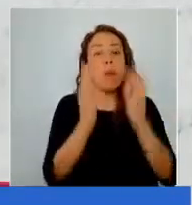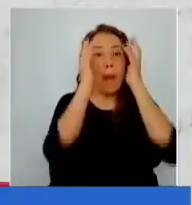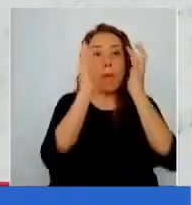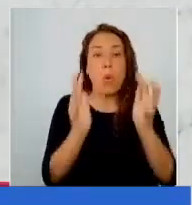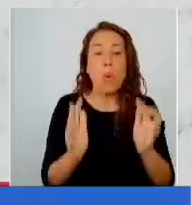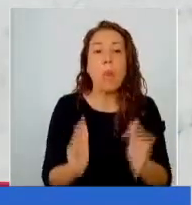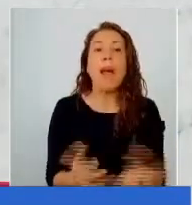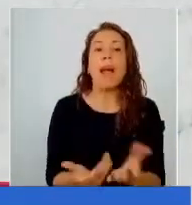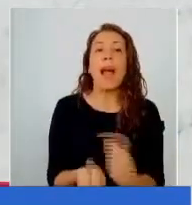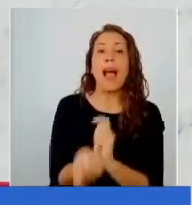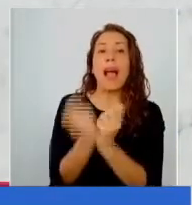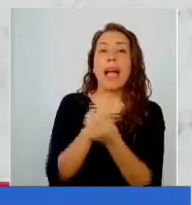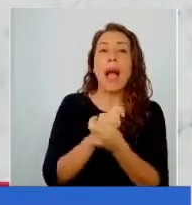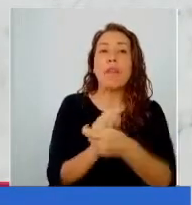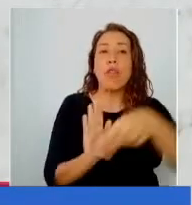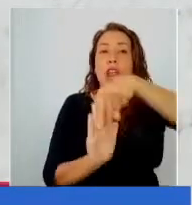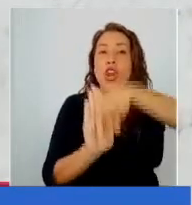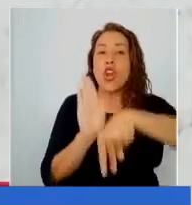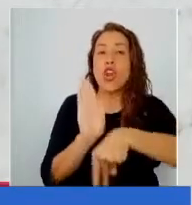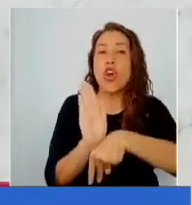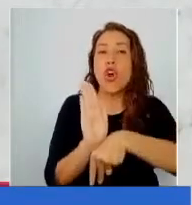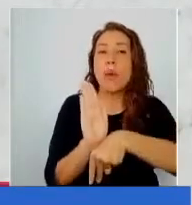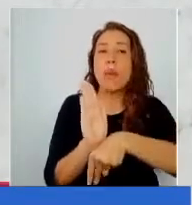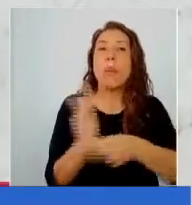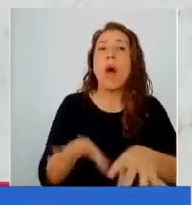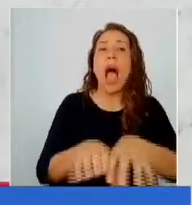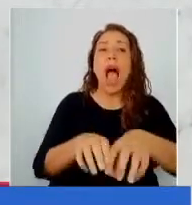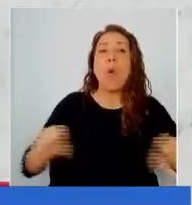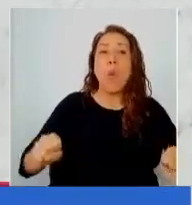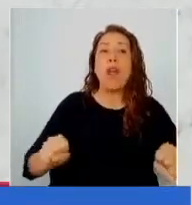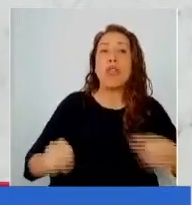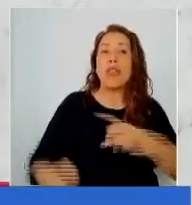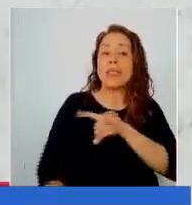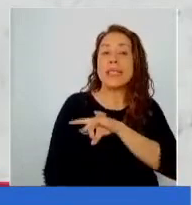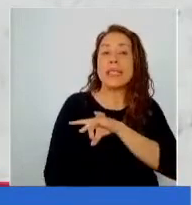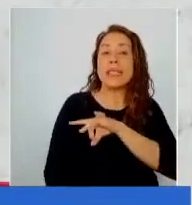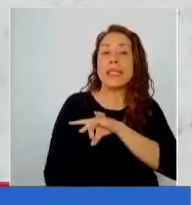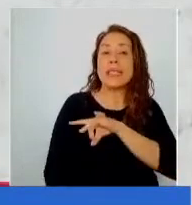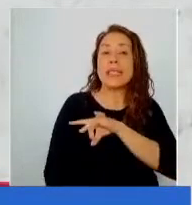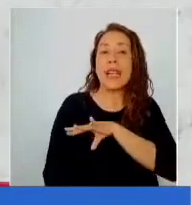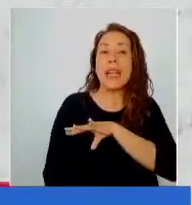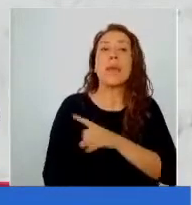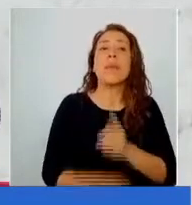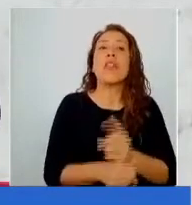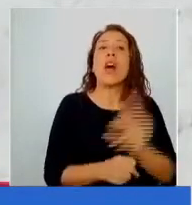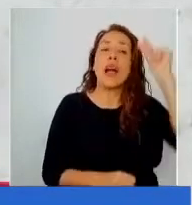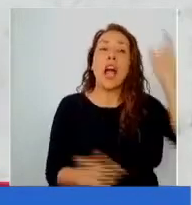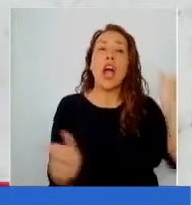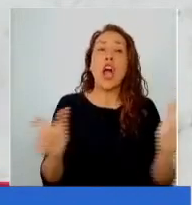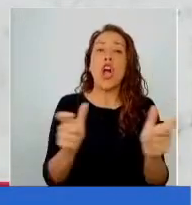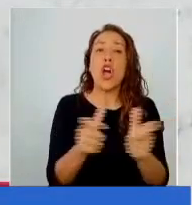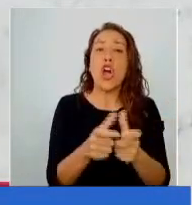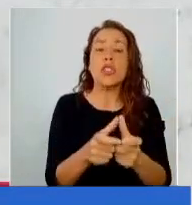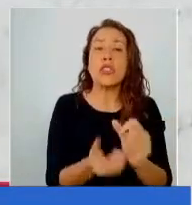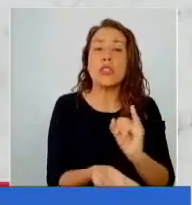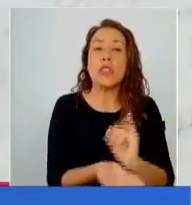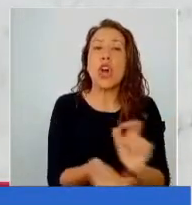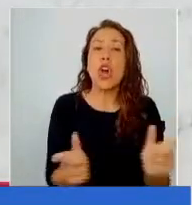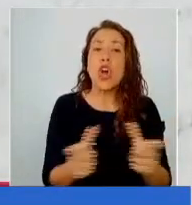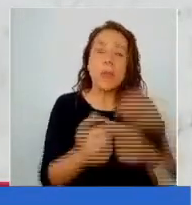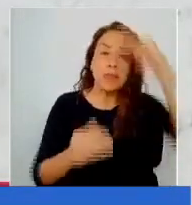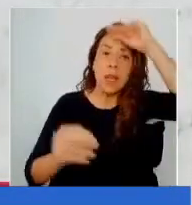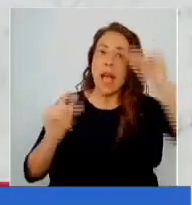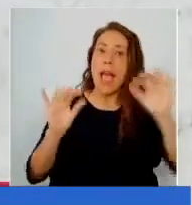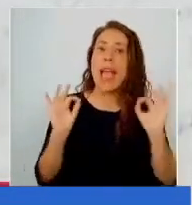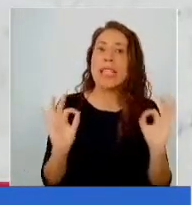normativos a propósito del acuerdo por chile que dispuso la creación del Consejo constitucional la comisión de experto y el comité técnico